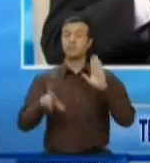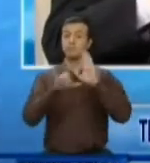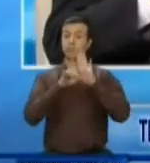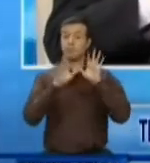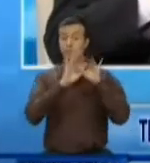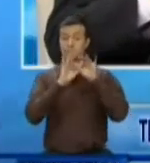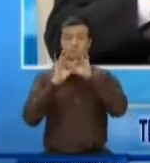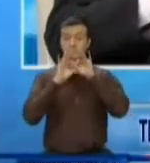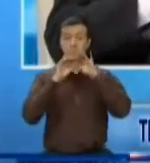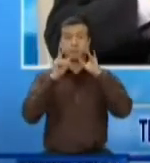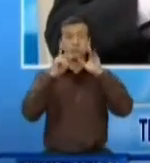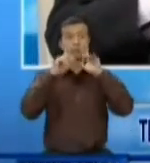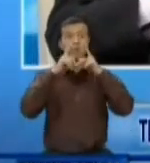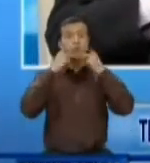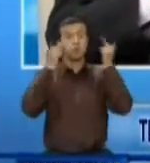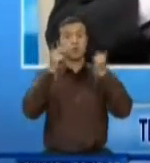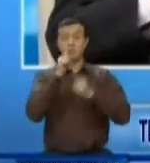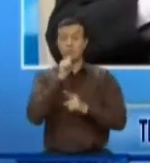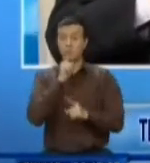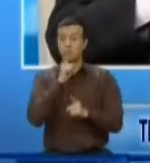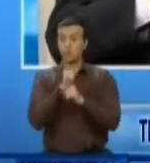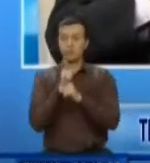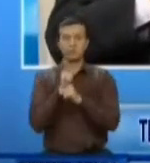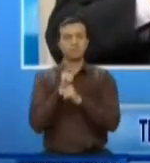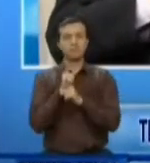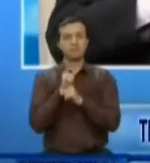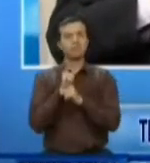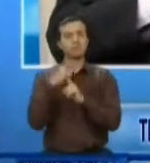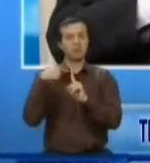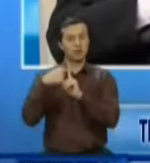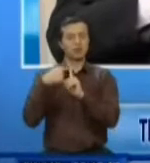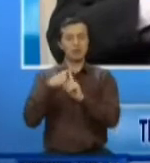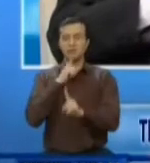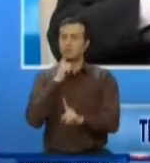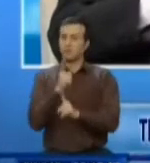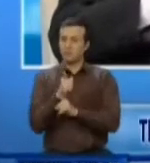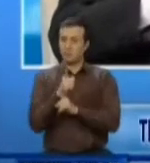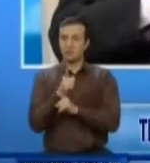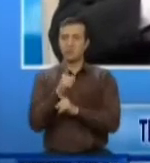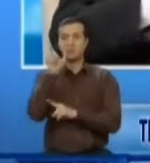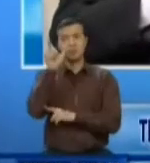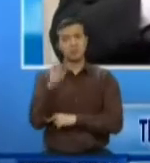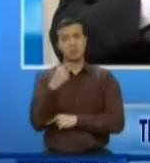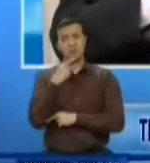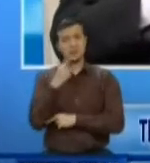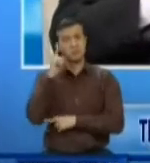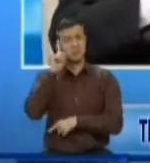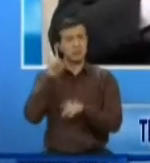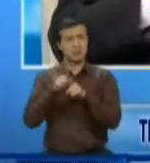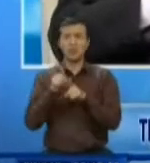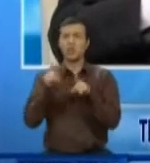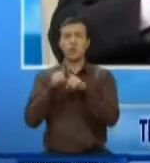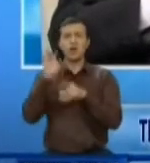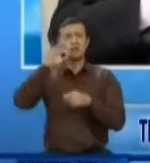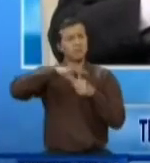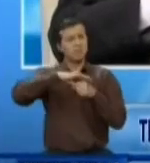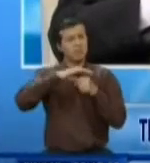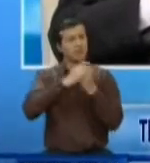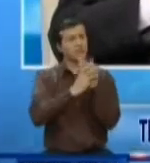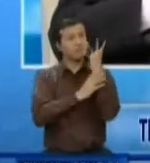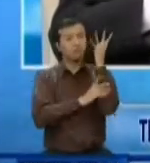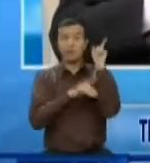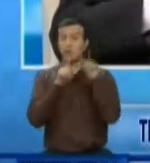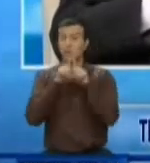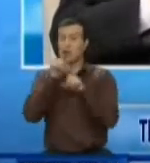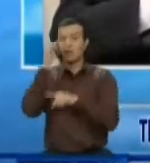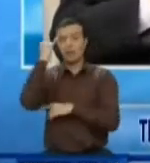público-privadas es una buena señal y es una buena semilla algún colega lo describió así y creo que es la manera más fácil de